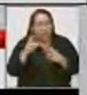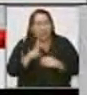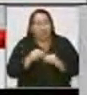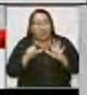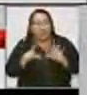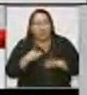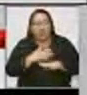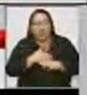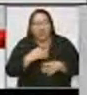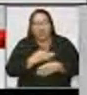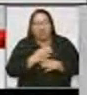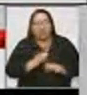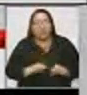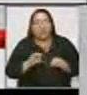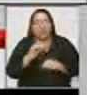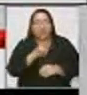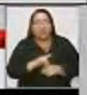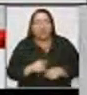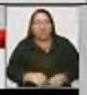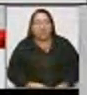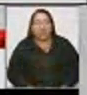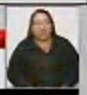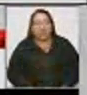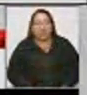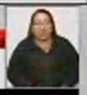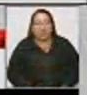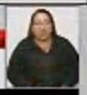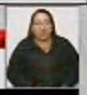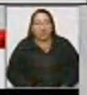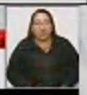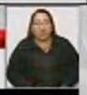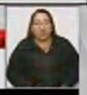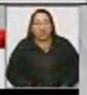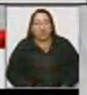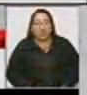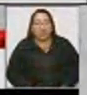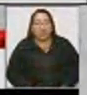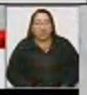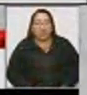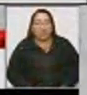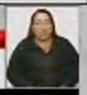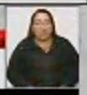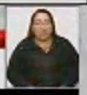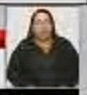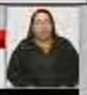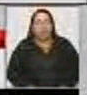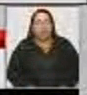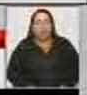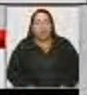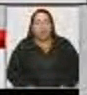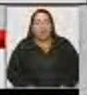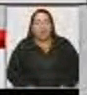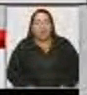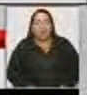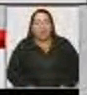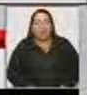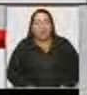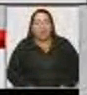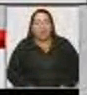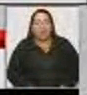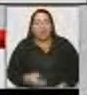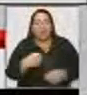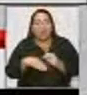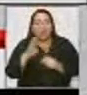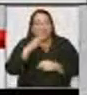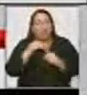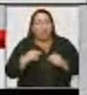año 2017, la estrategia que se está utilizando es la implementación de los centros de emergencia mujer dentro de comisarías, porque